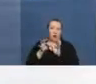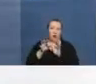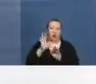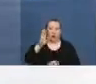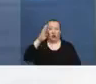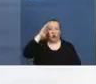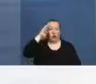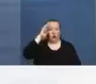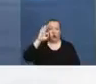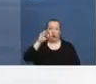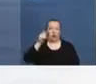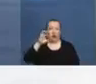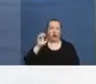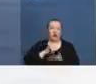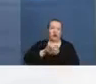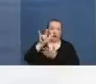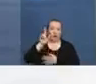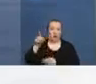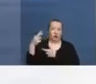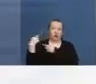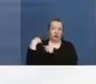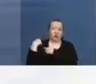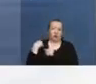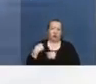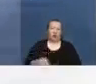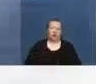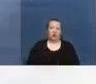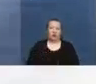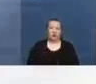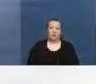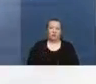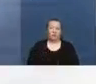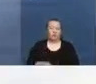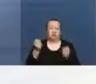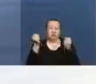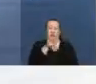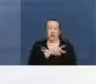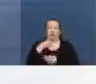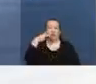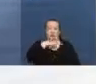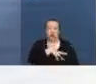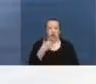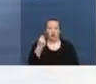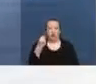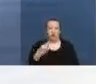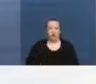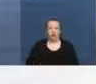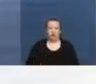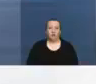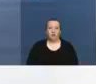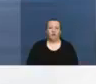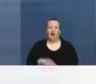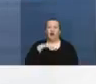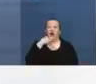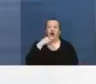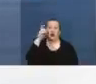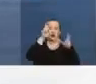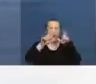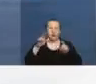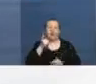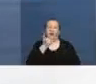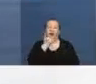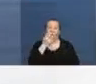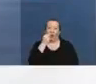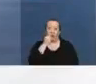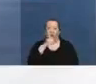lo que el nivel de debate m y qué nivel de mentir que nivel de mentir por favor cuánto esto para el cono la estupidez es alguien en las redes pues